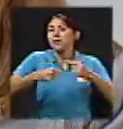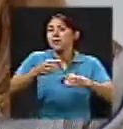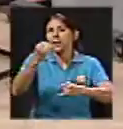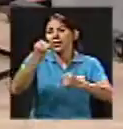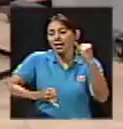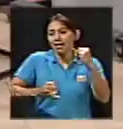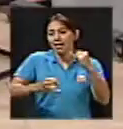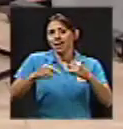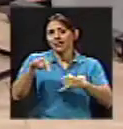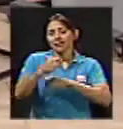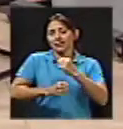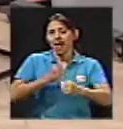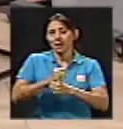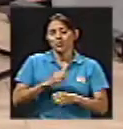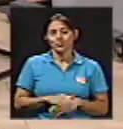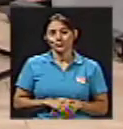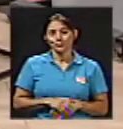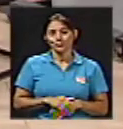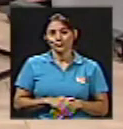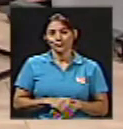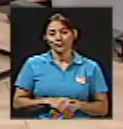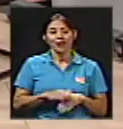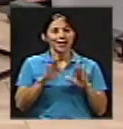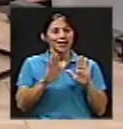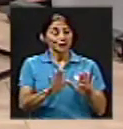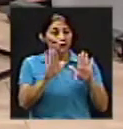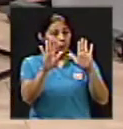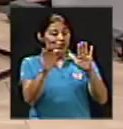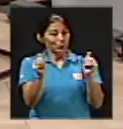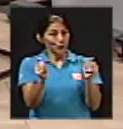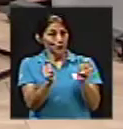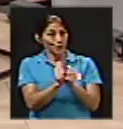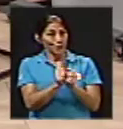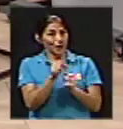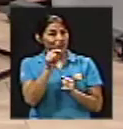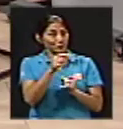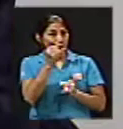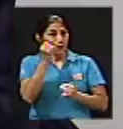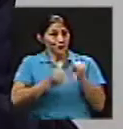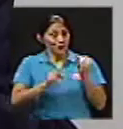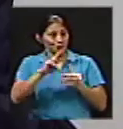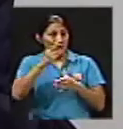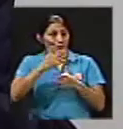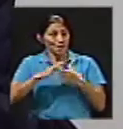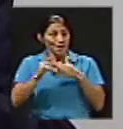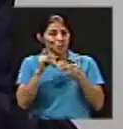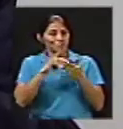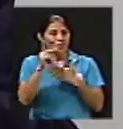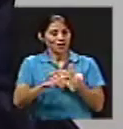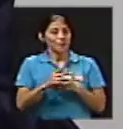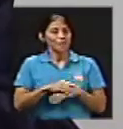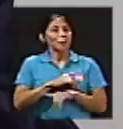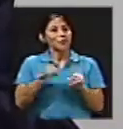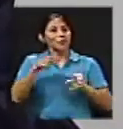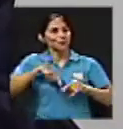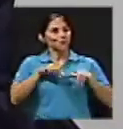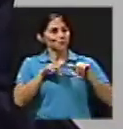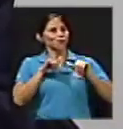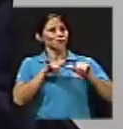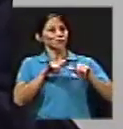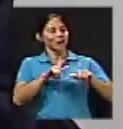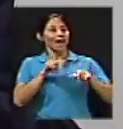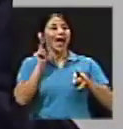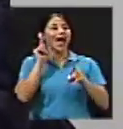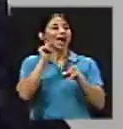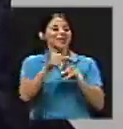año. Estupendo, y con esa concluimos este segundo segmento, pero aquí nos quedamos hasta